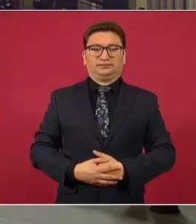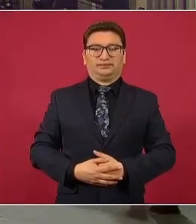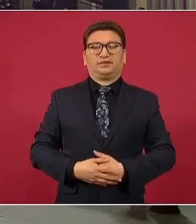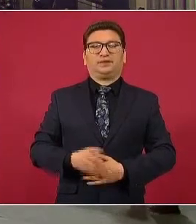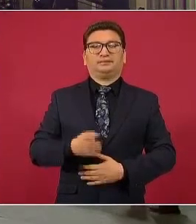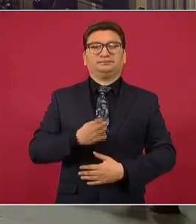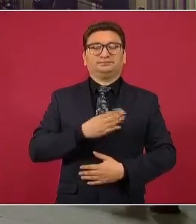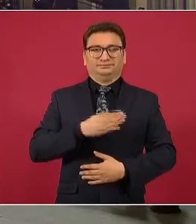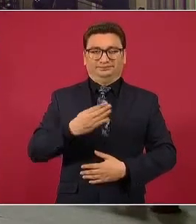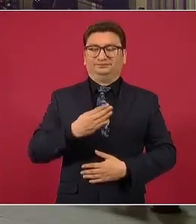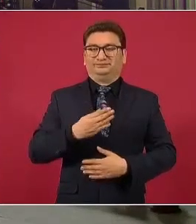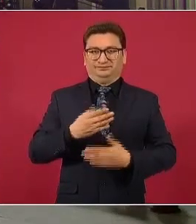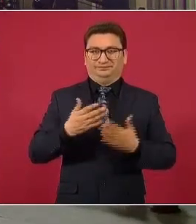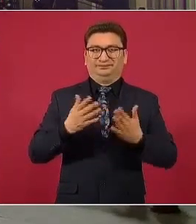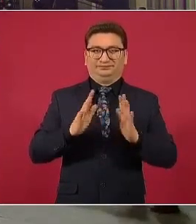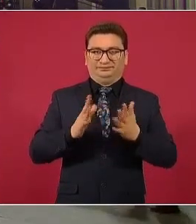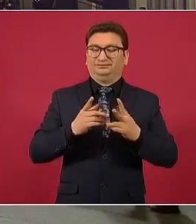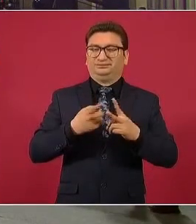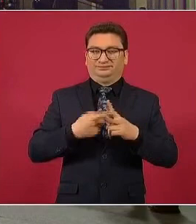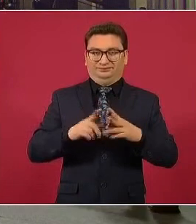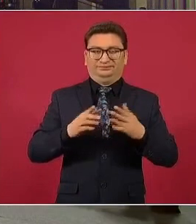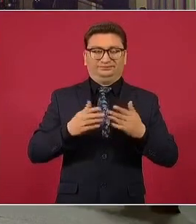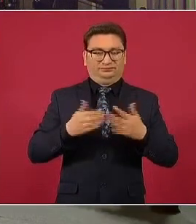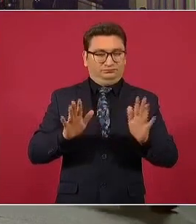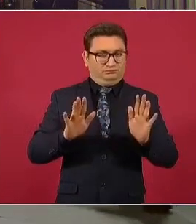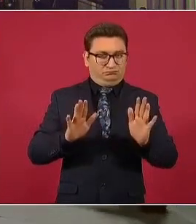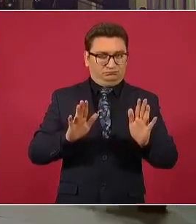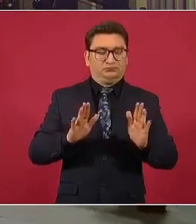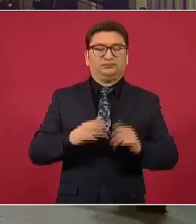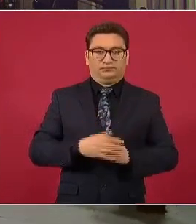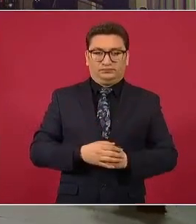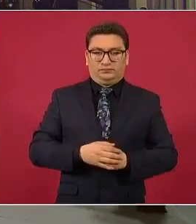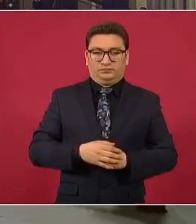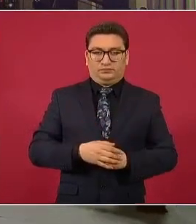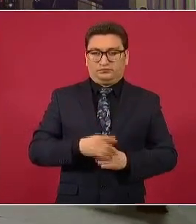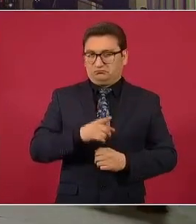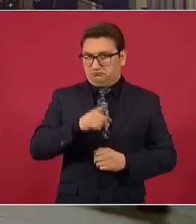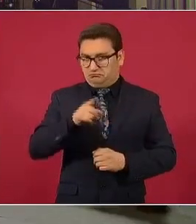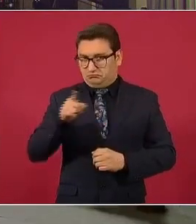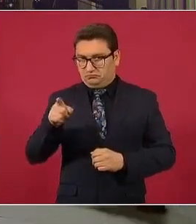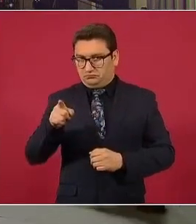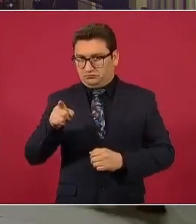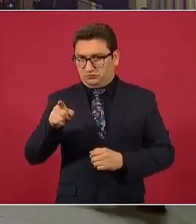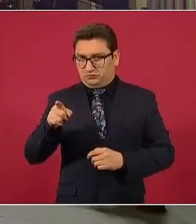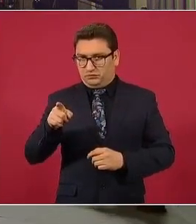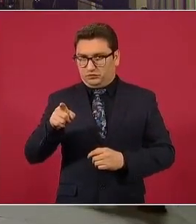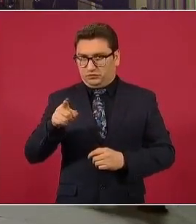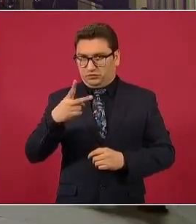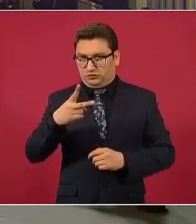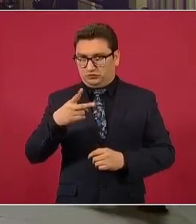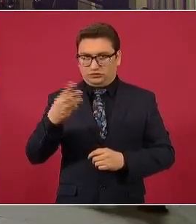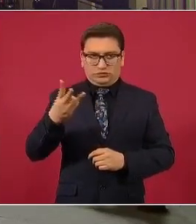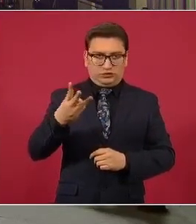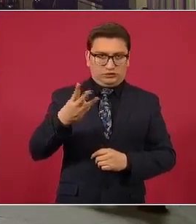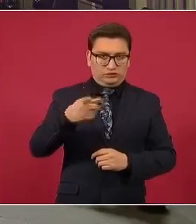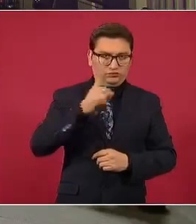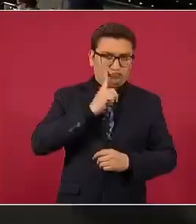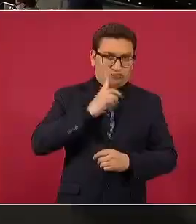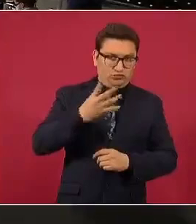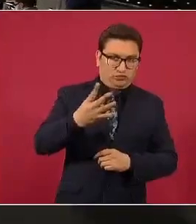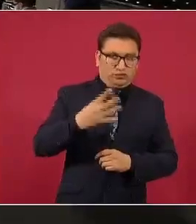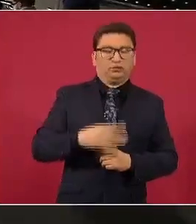Bueno, pues vamos a abrir para, ¿de acuerdo? 2, la compañera 3, otra compañera